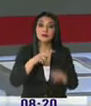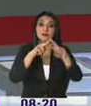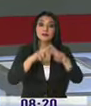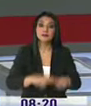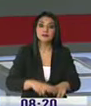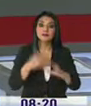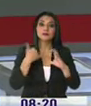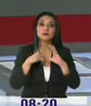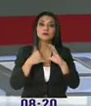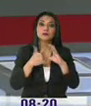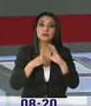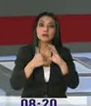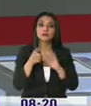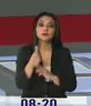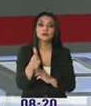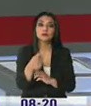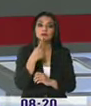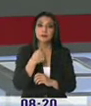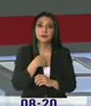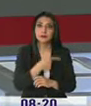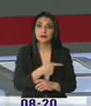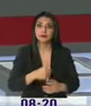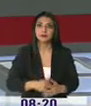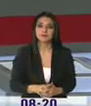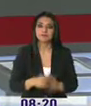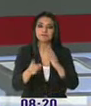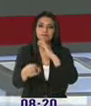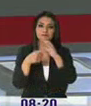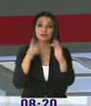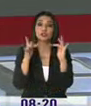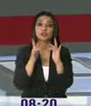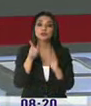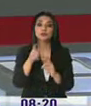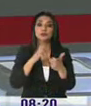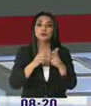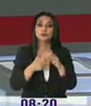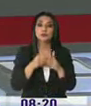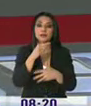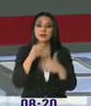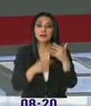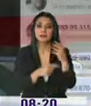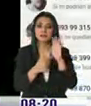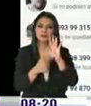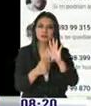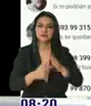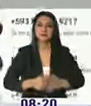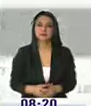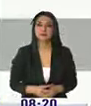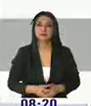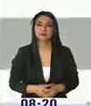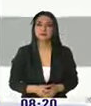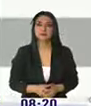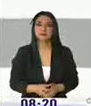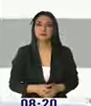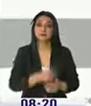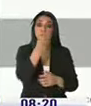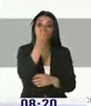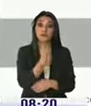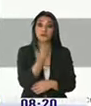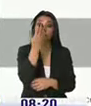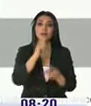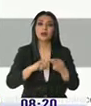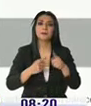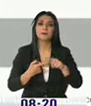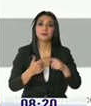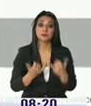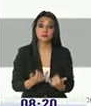los WhatsApp, lo que usted nos envía directamente, línea directa, para saber sus preocupaciones. Veamos, acá dicen, buenos días amigos, ¿cómo se